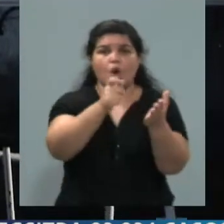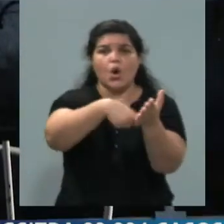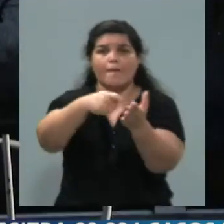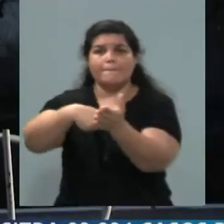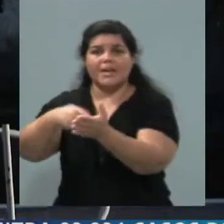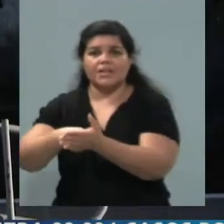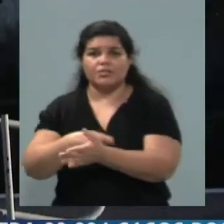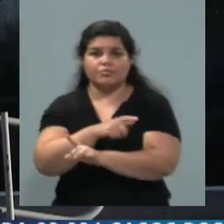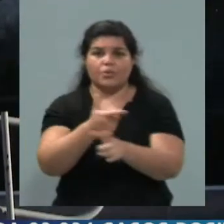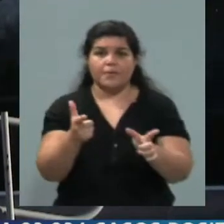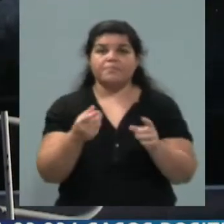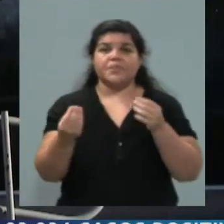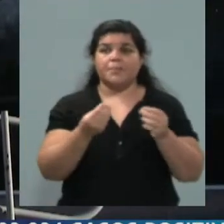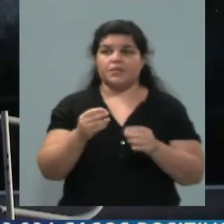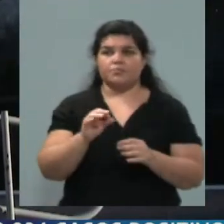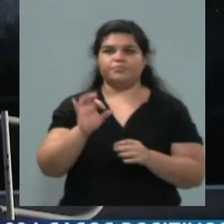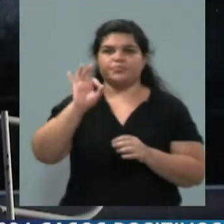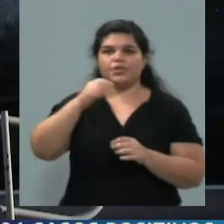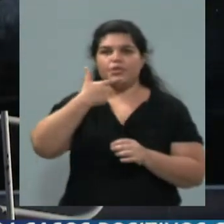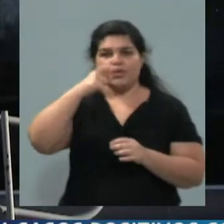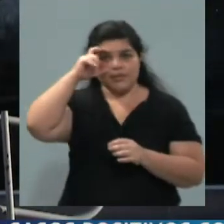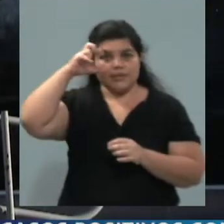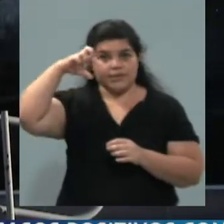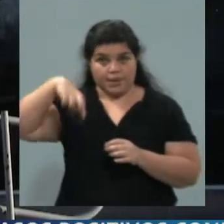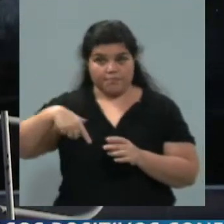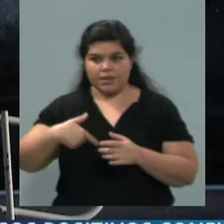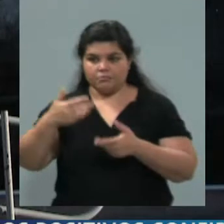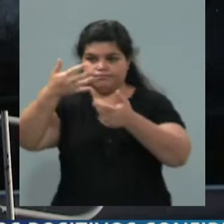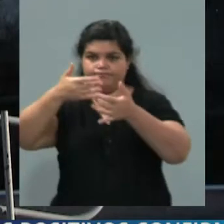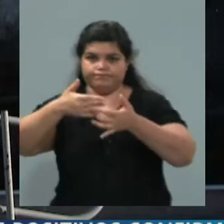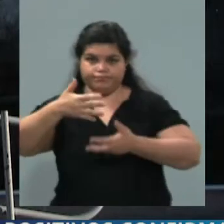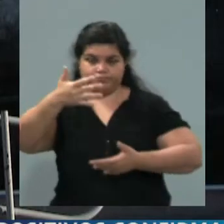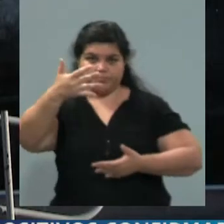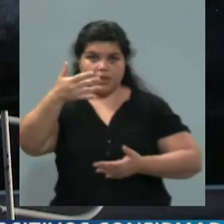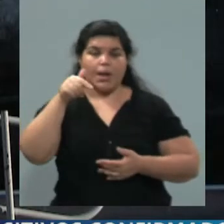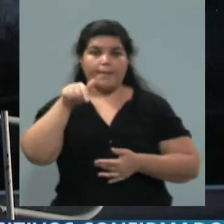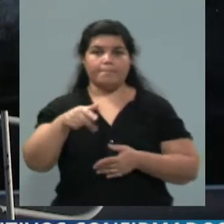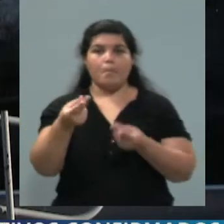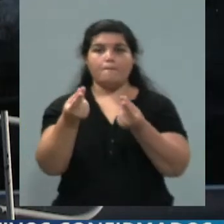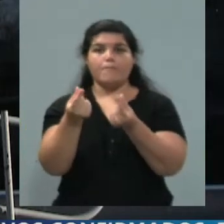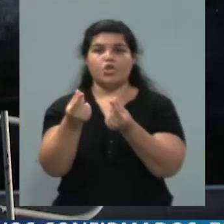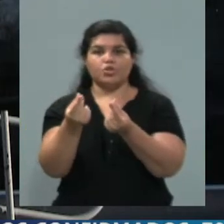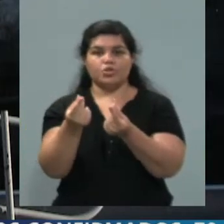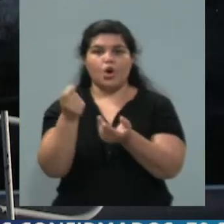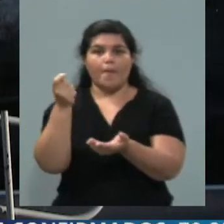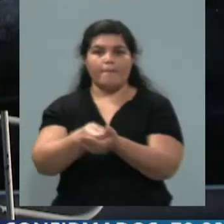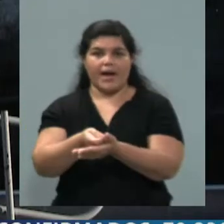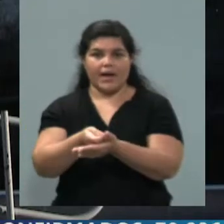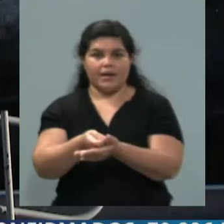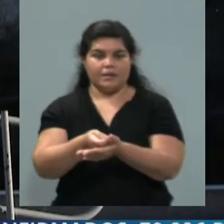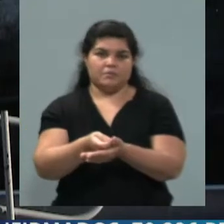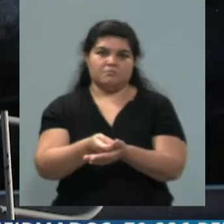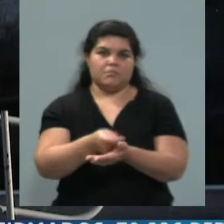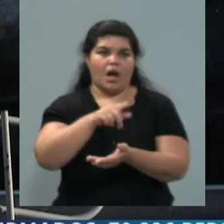un nomenclador propio. ¿Qué es un nomenclador? Es el monto que, en este caso OSEP, decide que paga a los